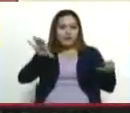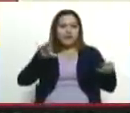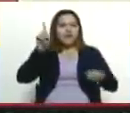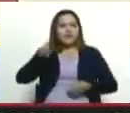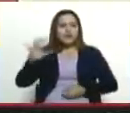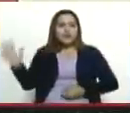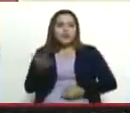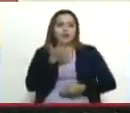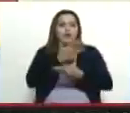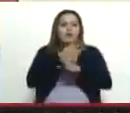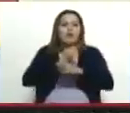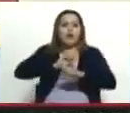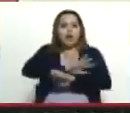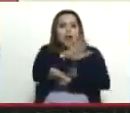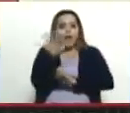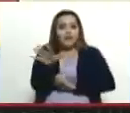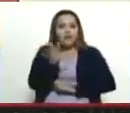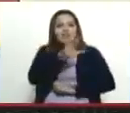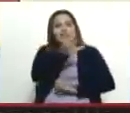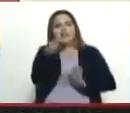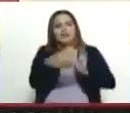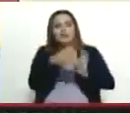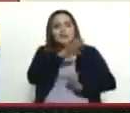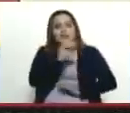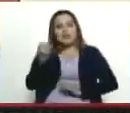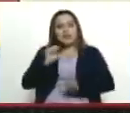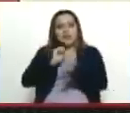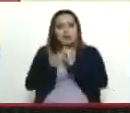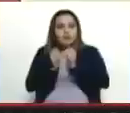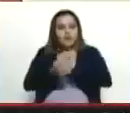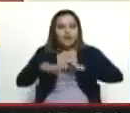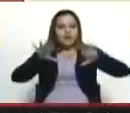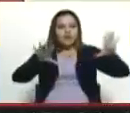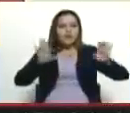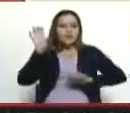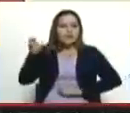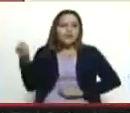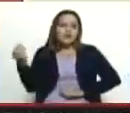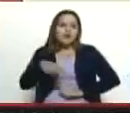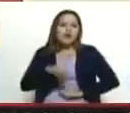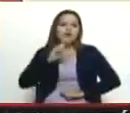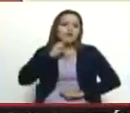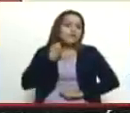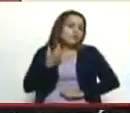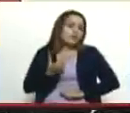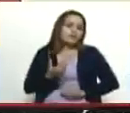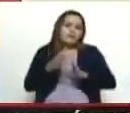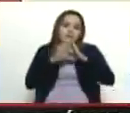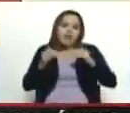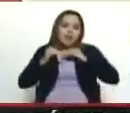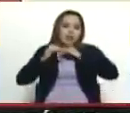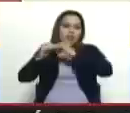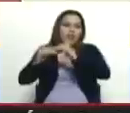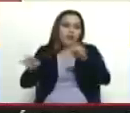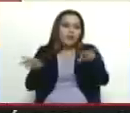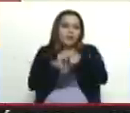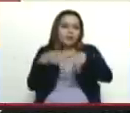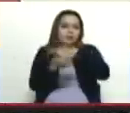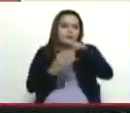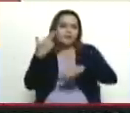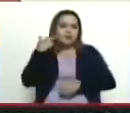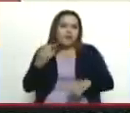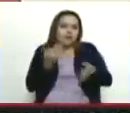del Alba, 3.500 atletas, 10 países más Rusia, sin novedad, como es la Revolución Bolivariana, un